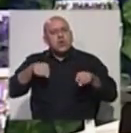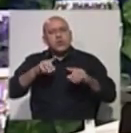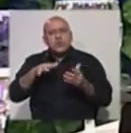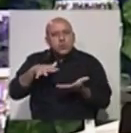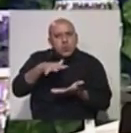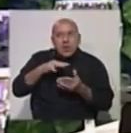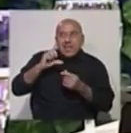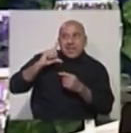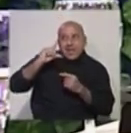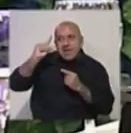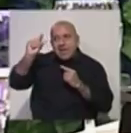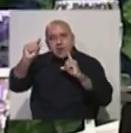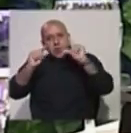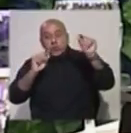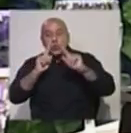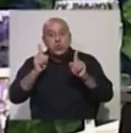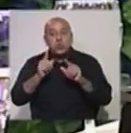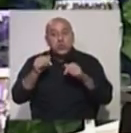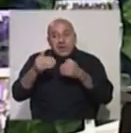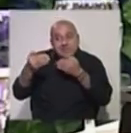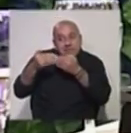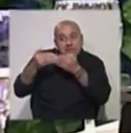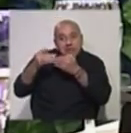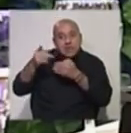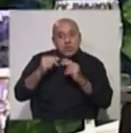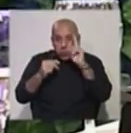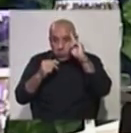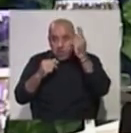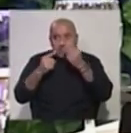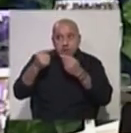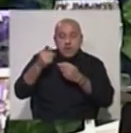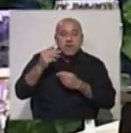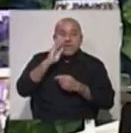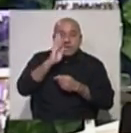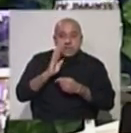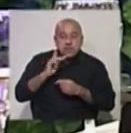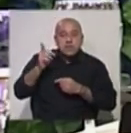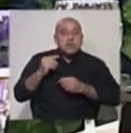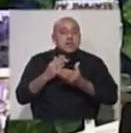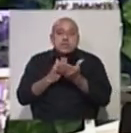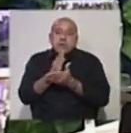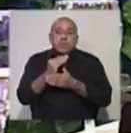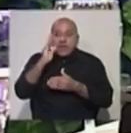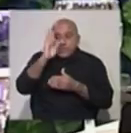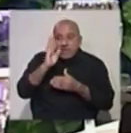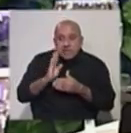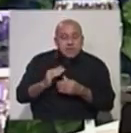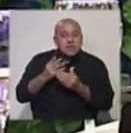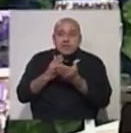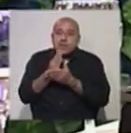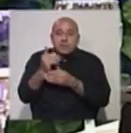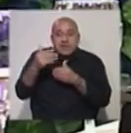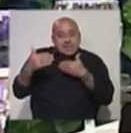para Uruguay. Esto tiene repercusiones directas en nuestro país. Se dice siempre que Brasil estornuda y Uruguay se resfría.